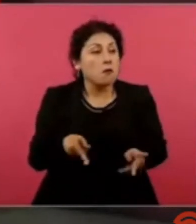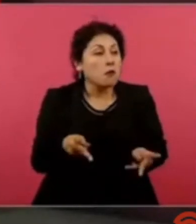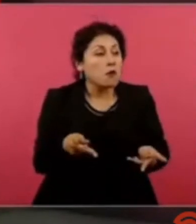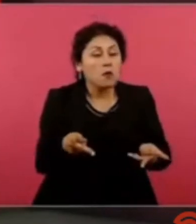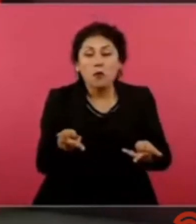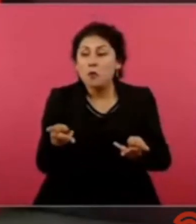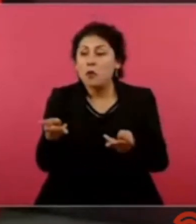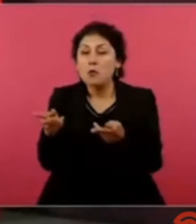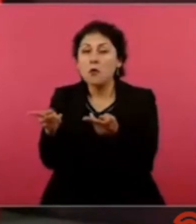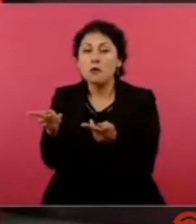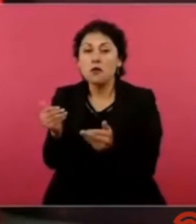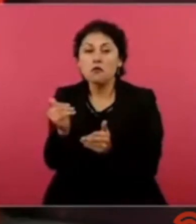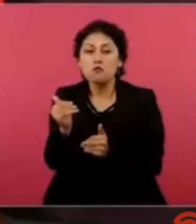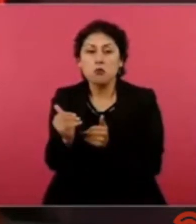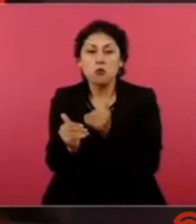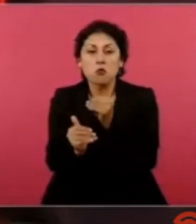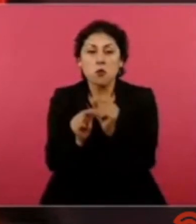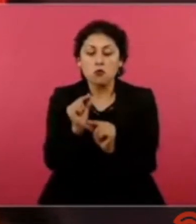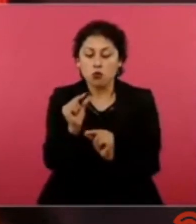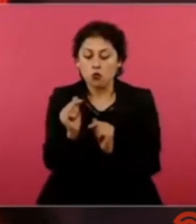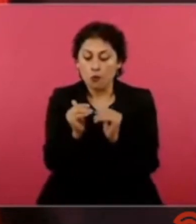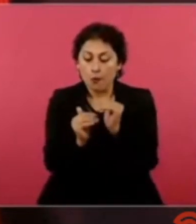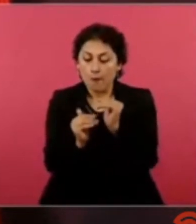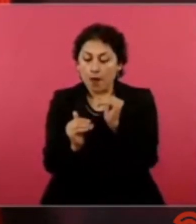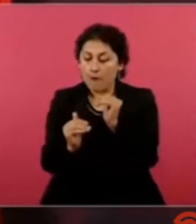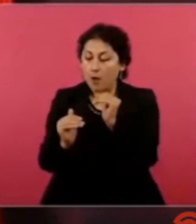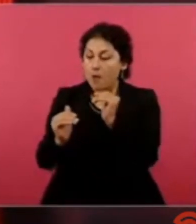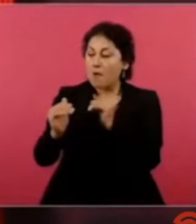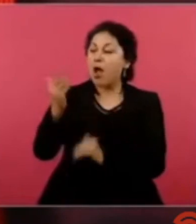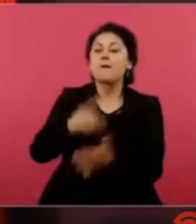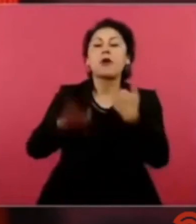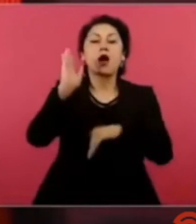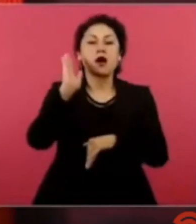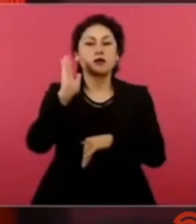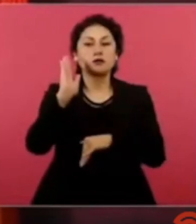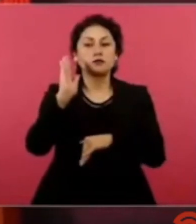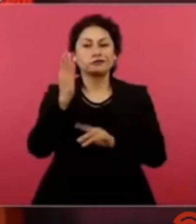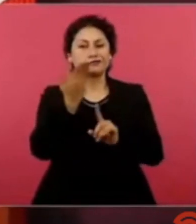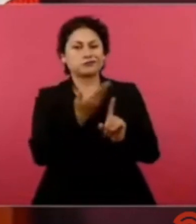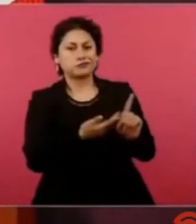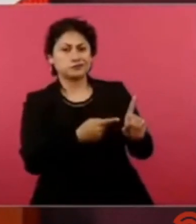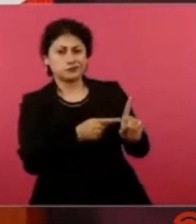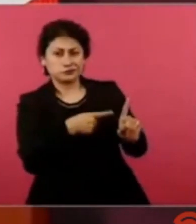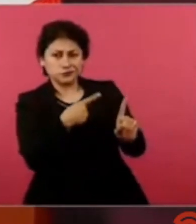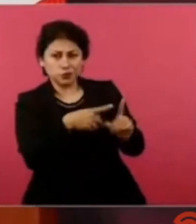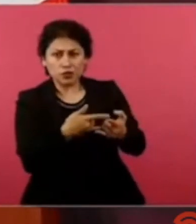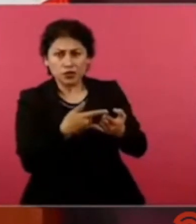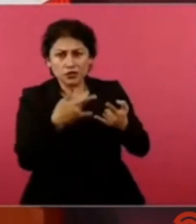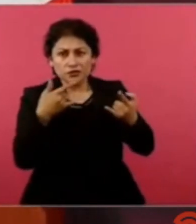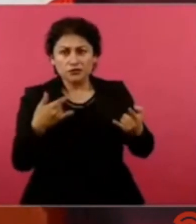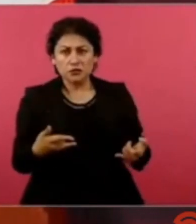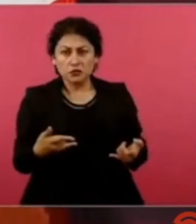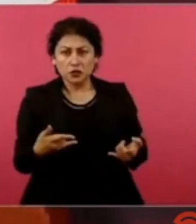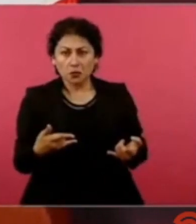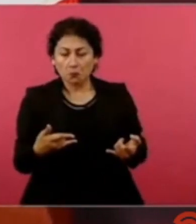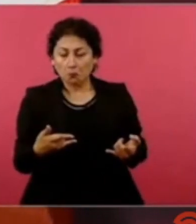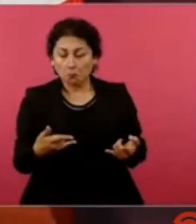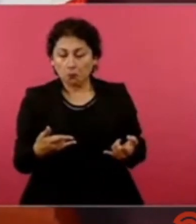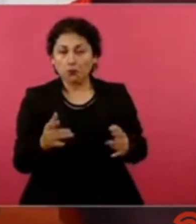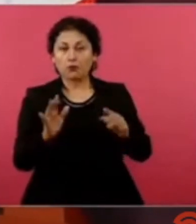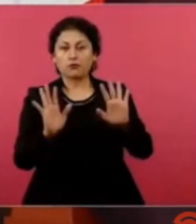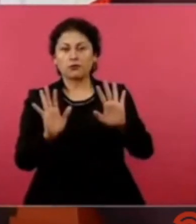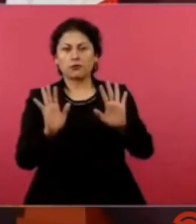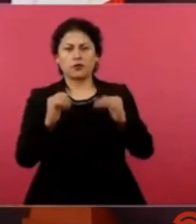ha logrado superarse, porque no sé si ustedes han escuchado mucho eso de